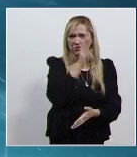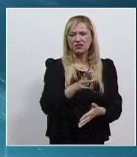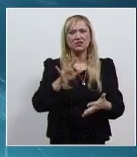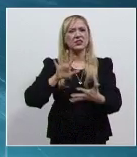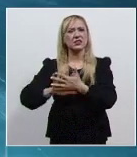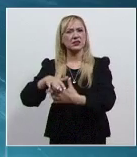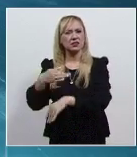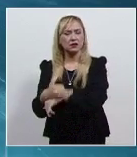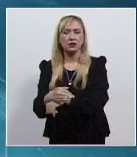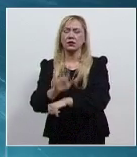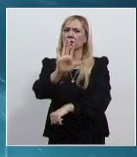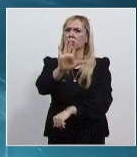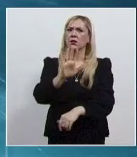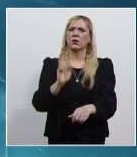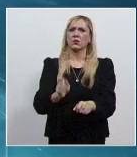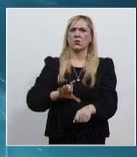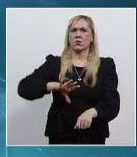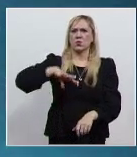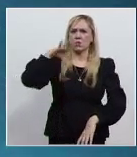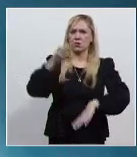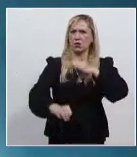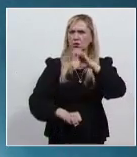las detenciones arbitrarias.